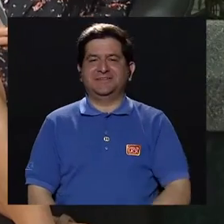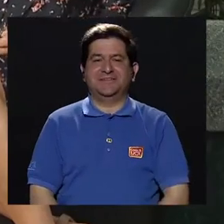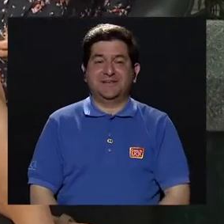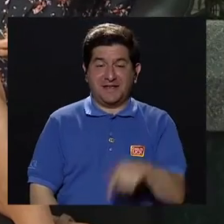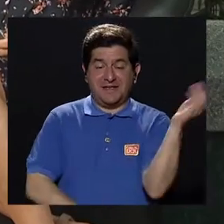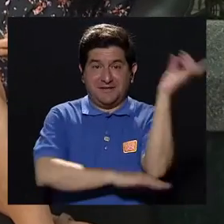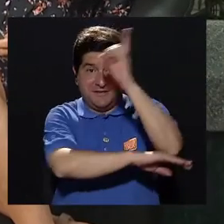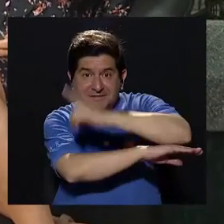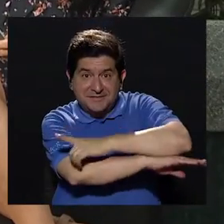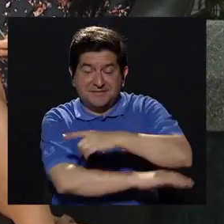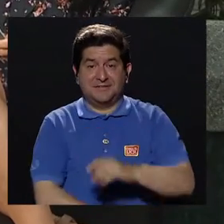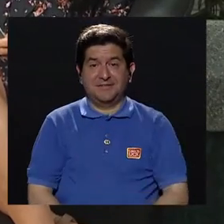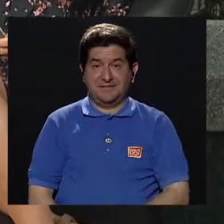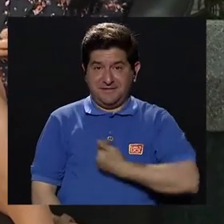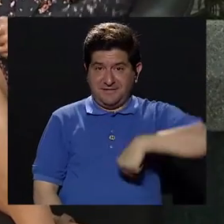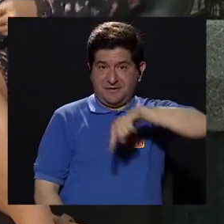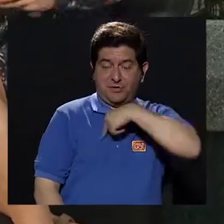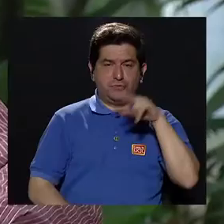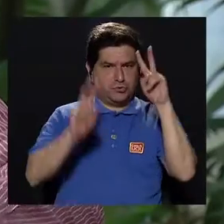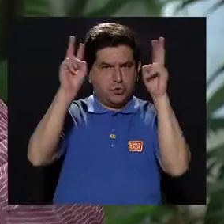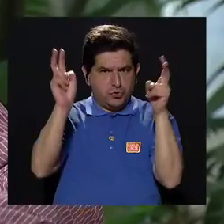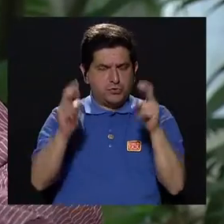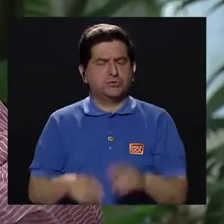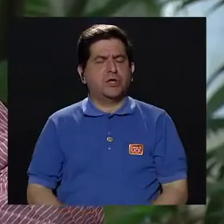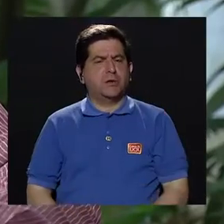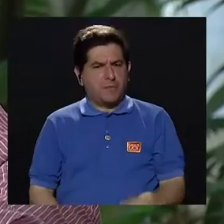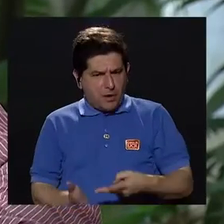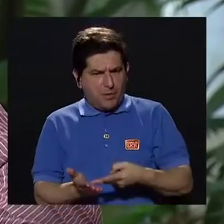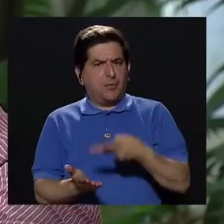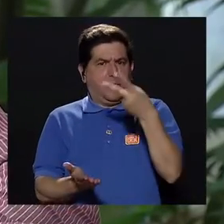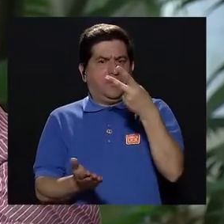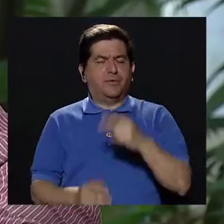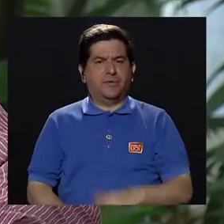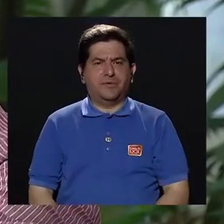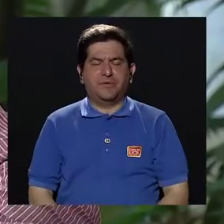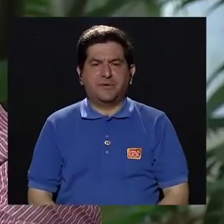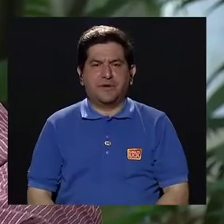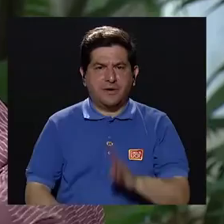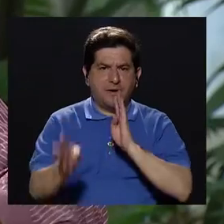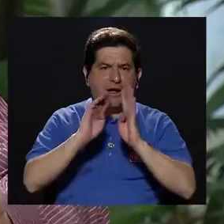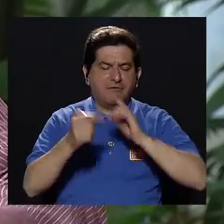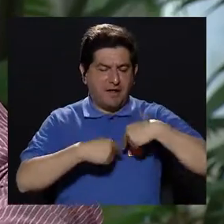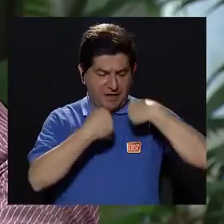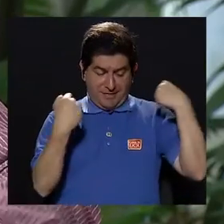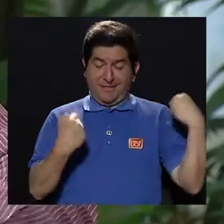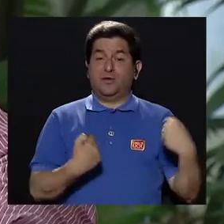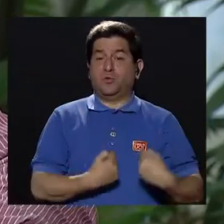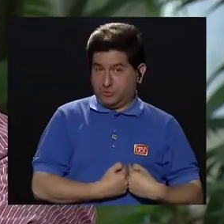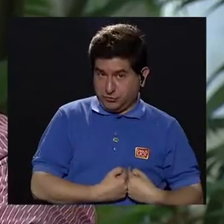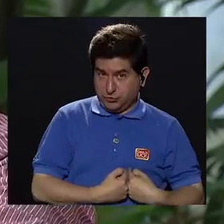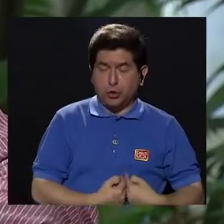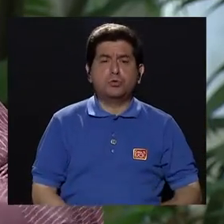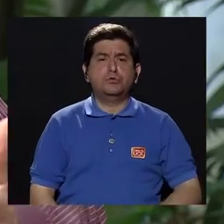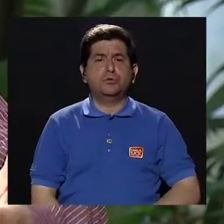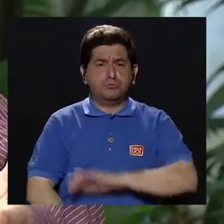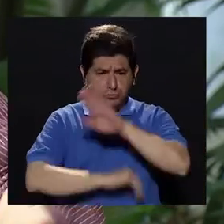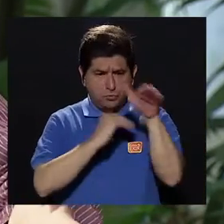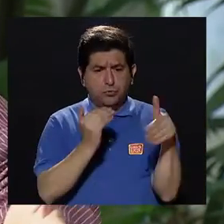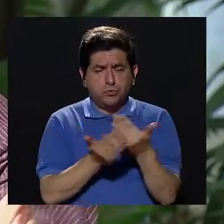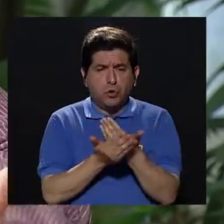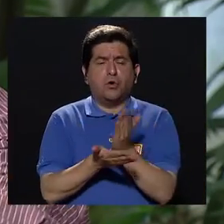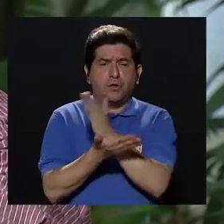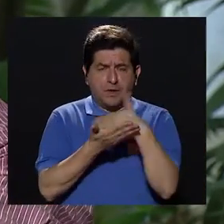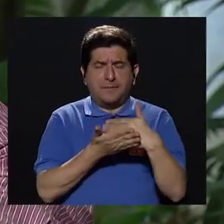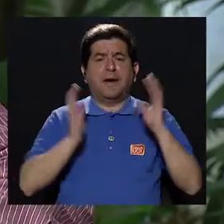dicha. Para el día de hoy tenemos un tema sumamente valioso y es que vamos a hablar del corazón. Si bien pues todos